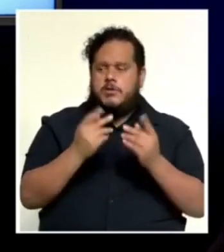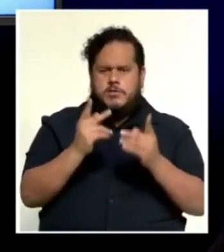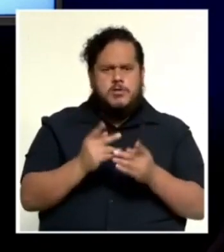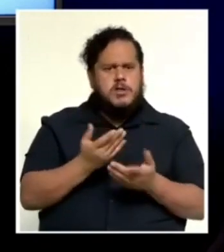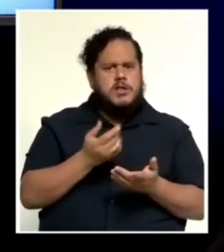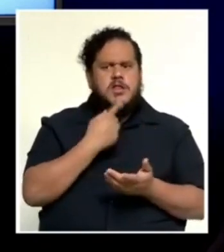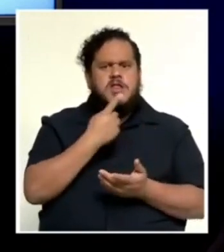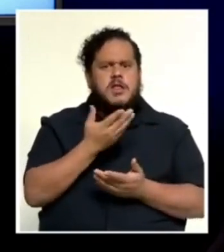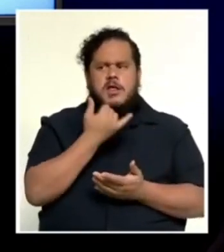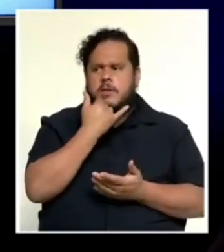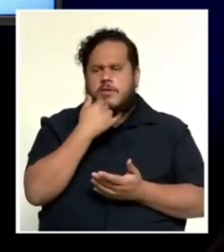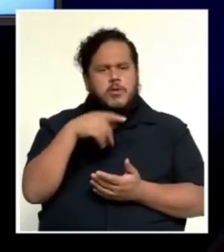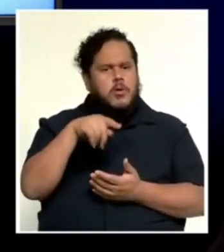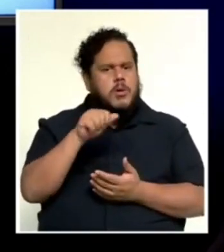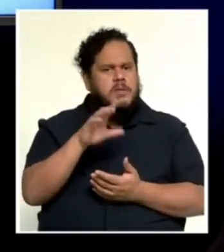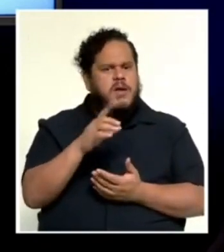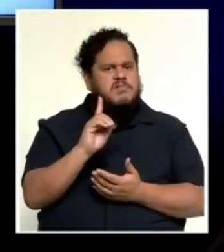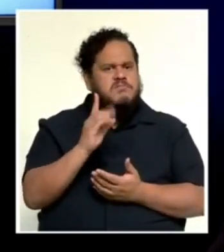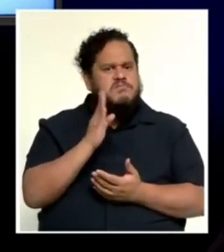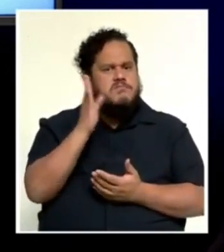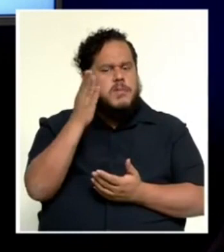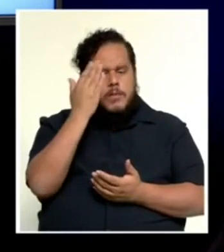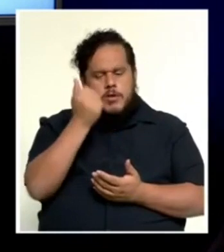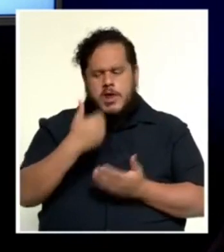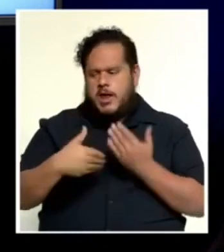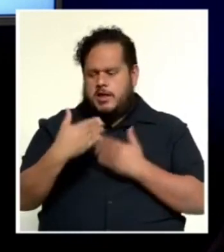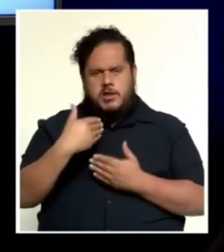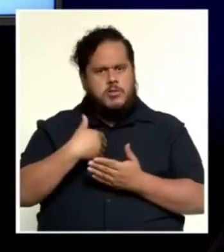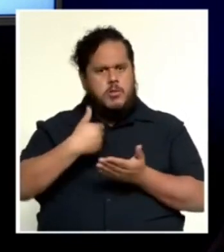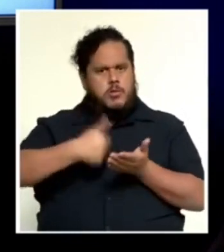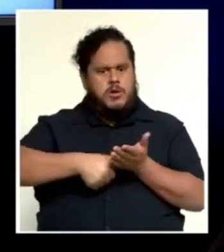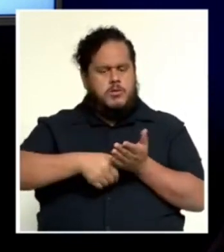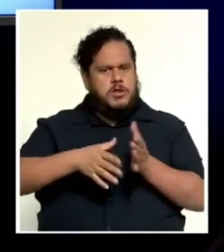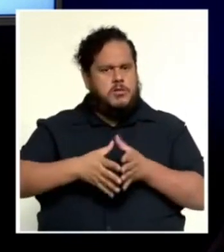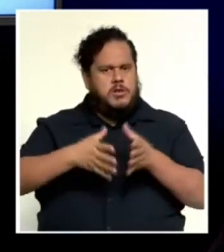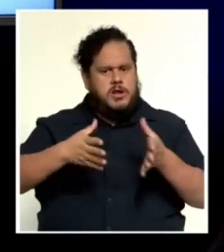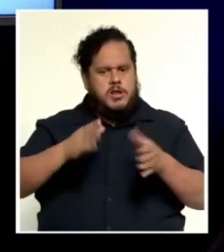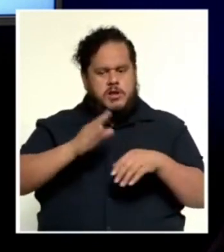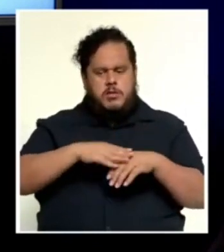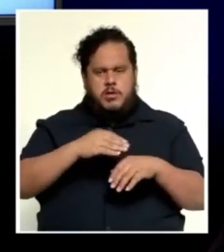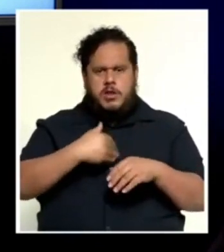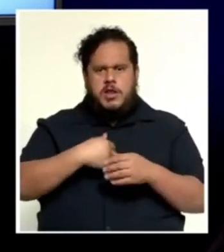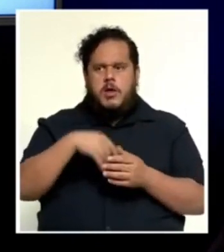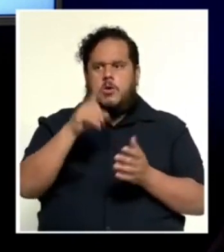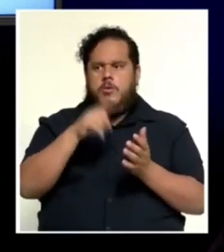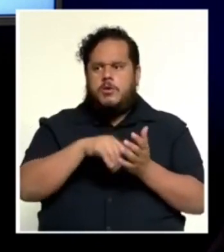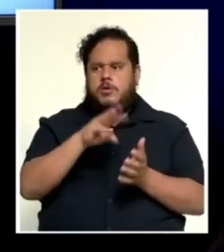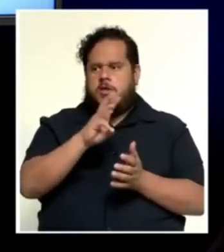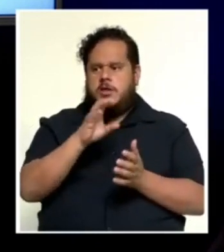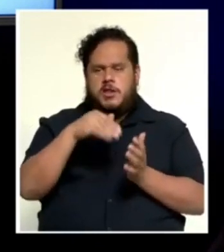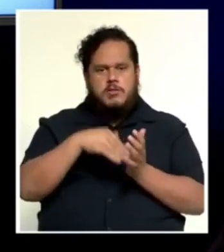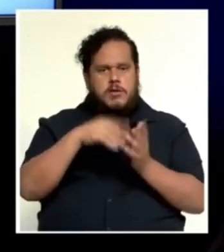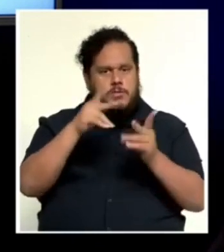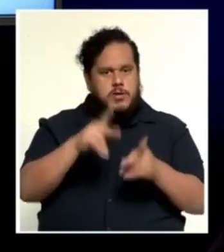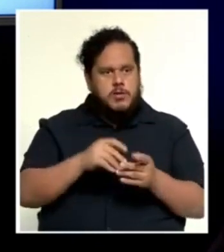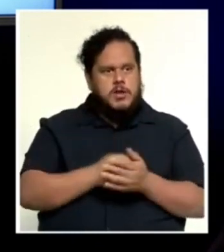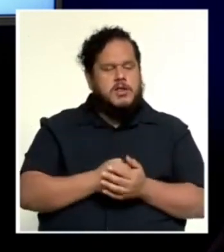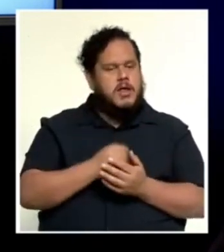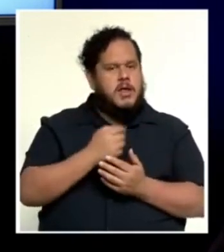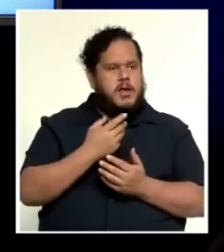pregunta, ¿qué pasó con el PAC? ¿A dónde se fue? Porque antes tuvo una votación tan grande que le permitió tener 1.600.000 personas para